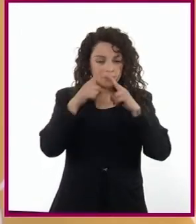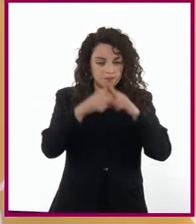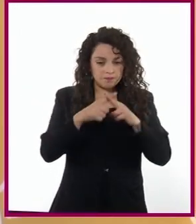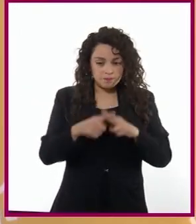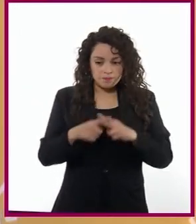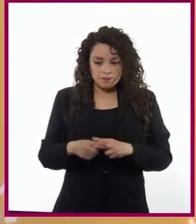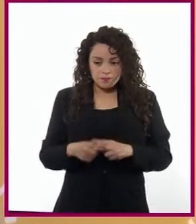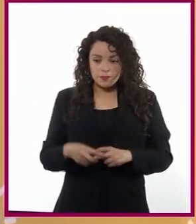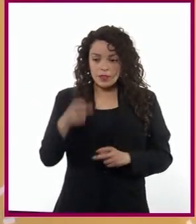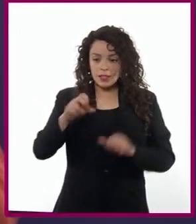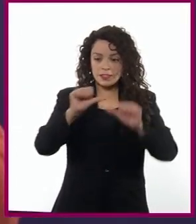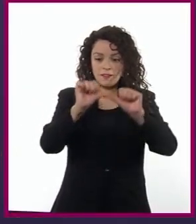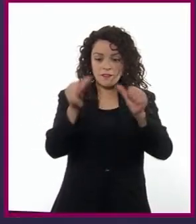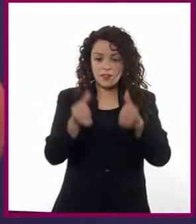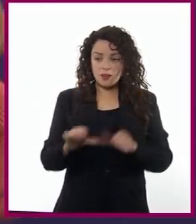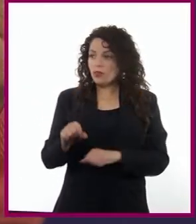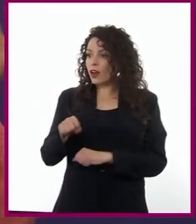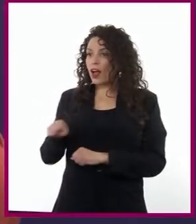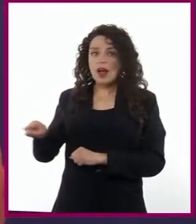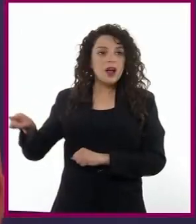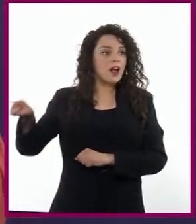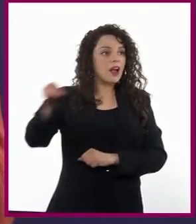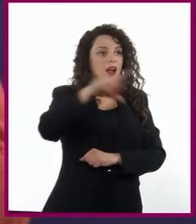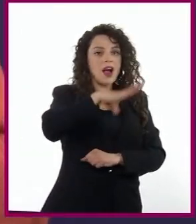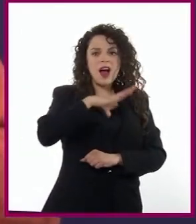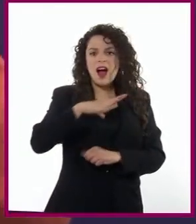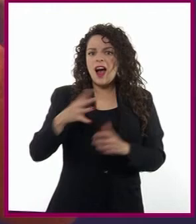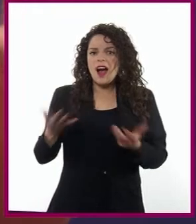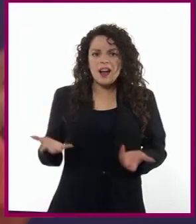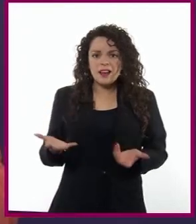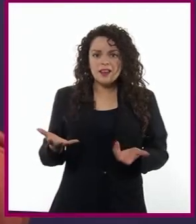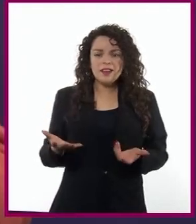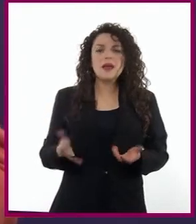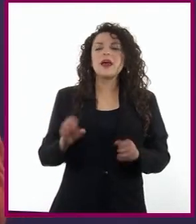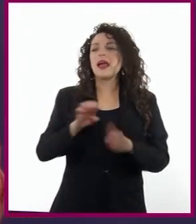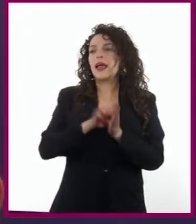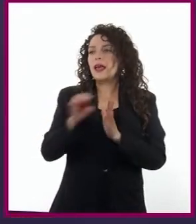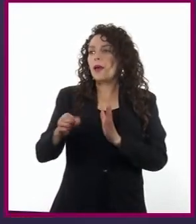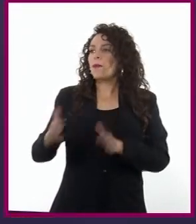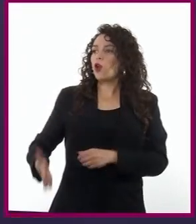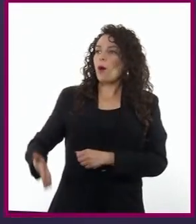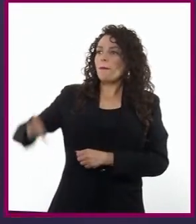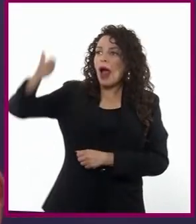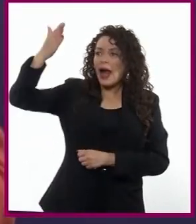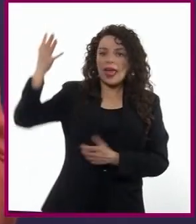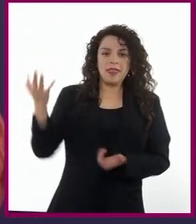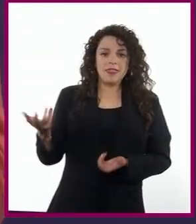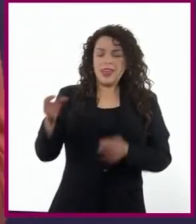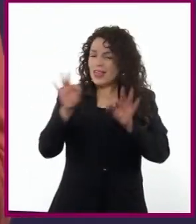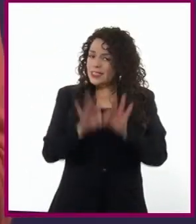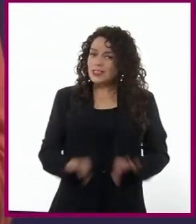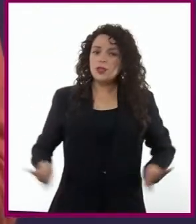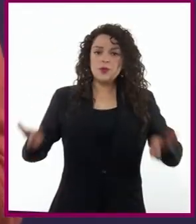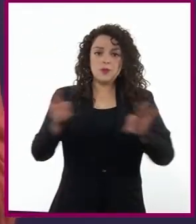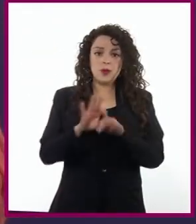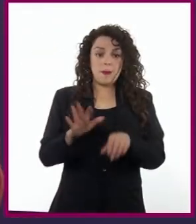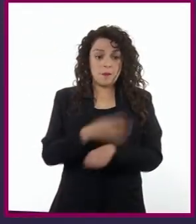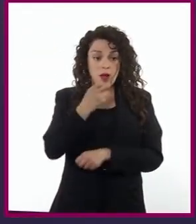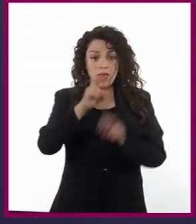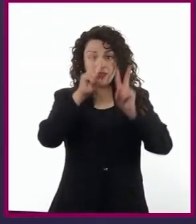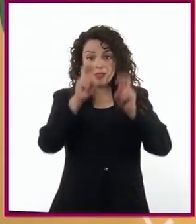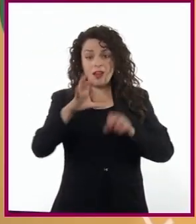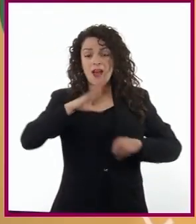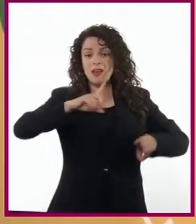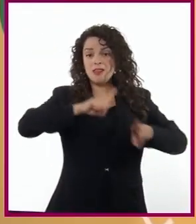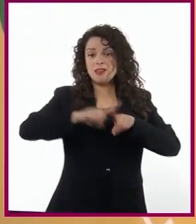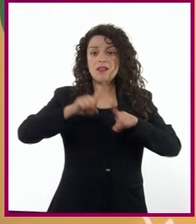cuerpos que nos rodean y los espacios delimitados por paredes. Esto es muy importante, ya que este tema tiene